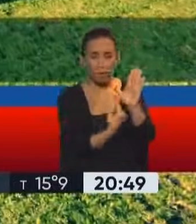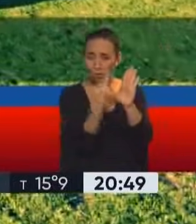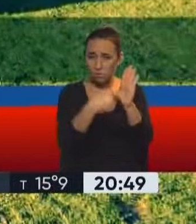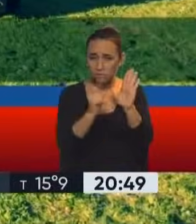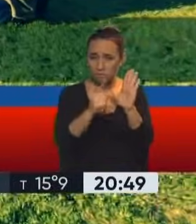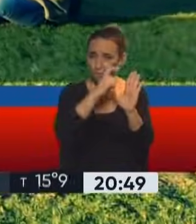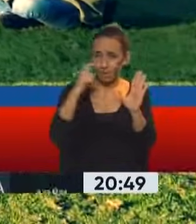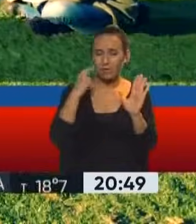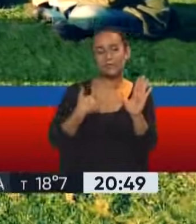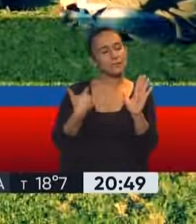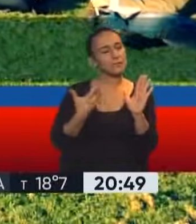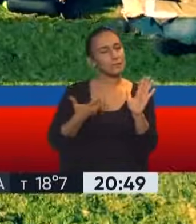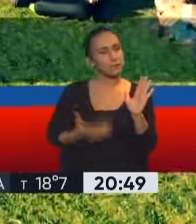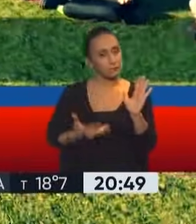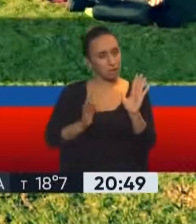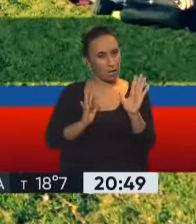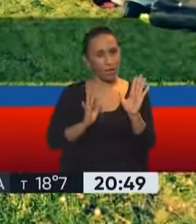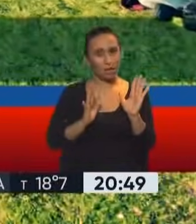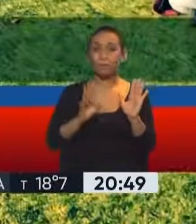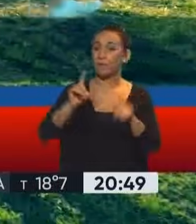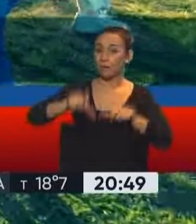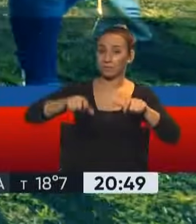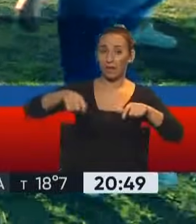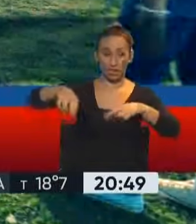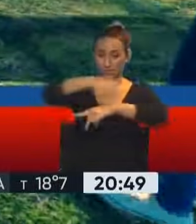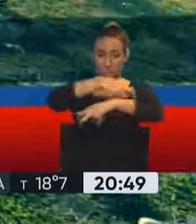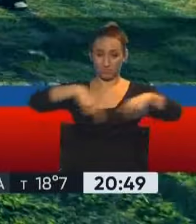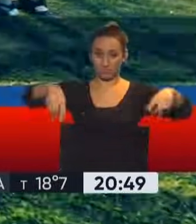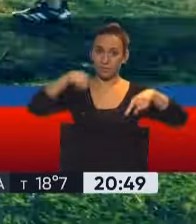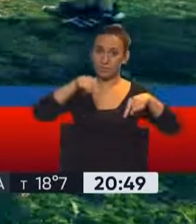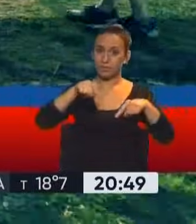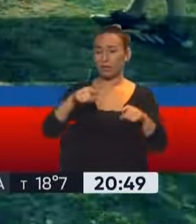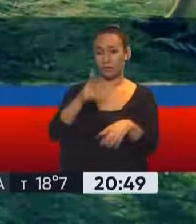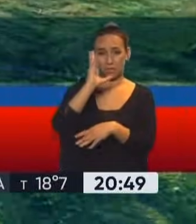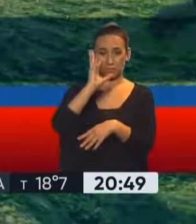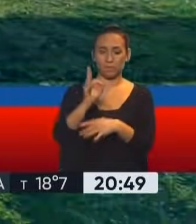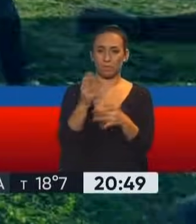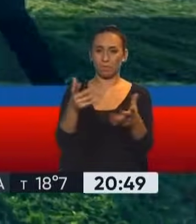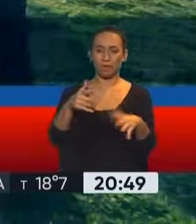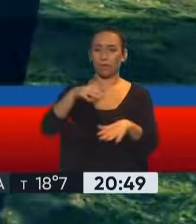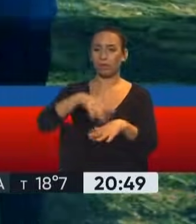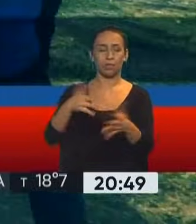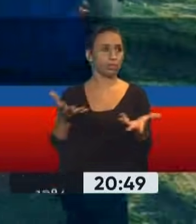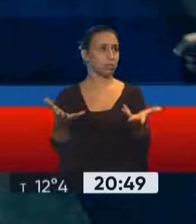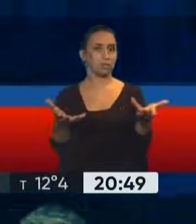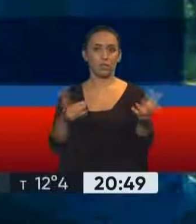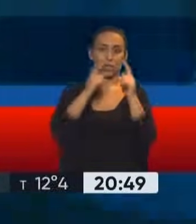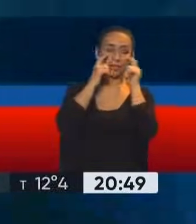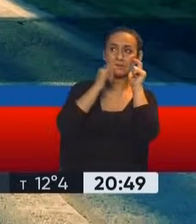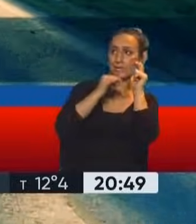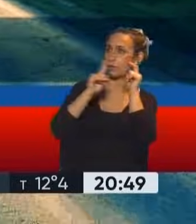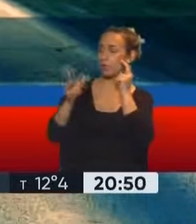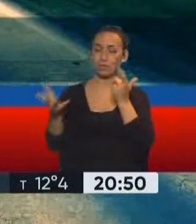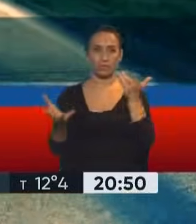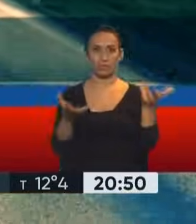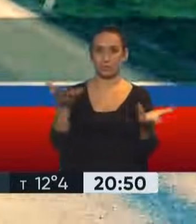es que el ciudadano de a pie, digamos, se ve en el medio de un debate, barbijo sí, barbijo no, que me parece que es